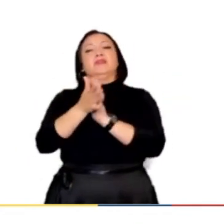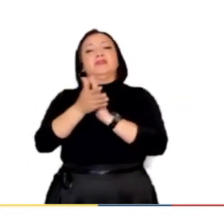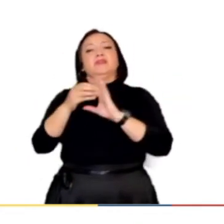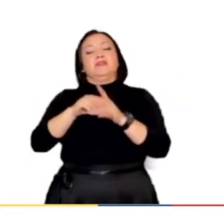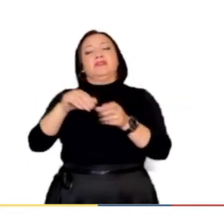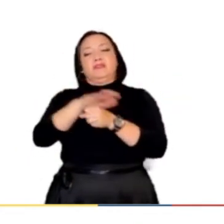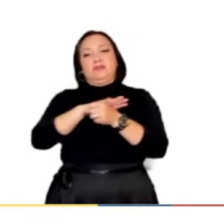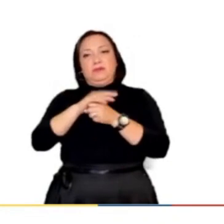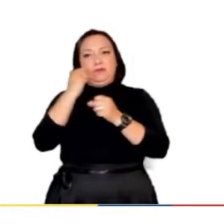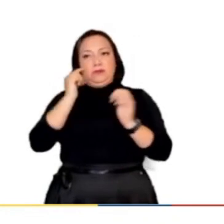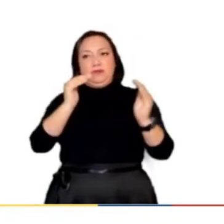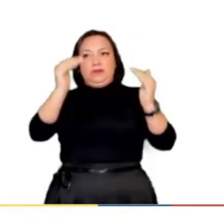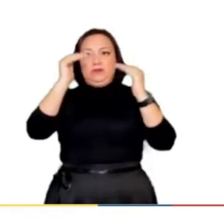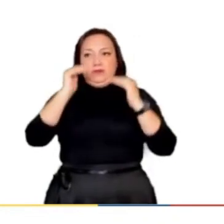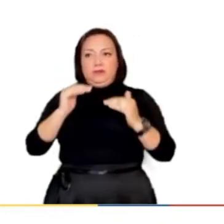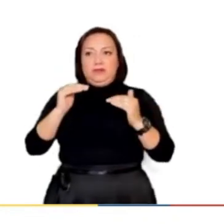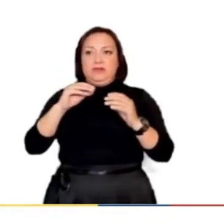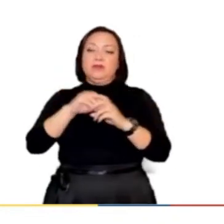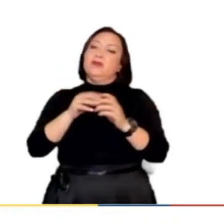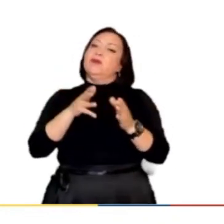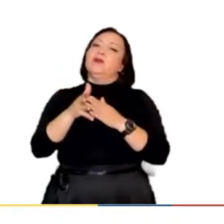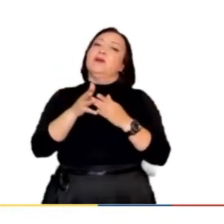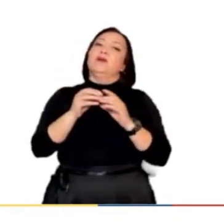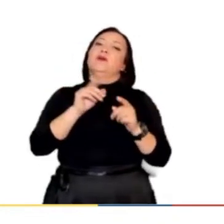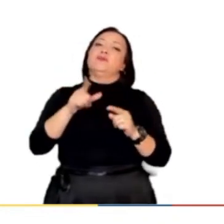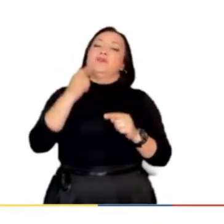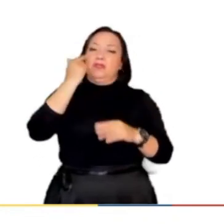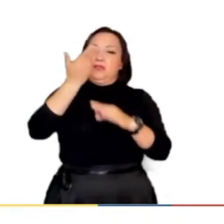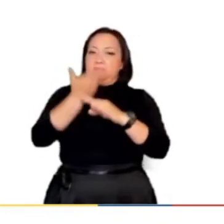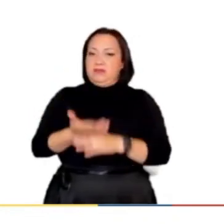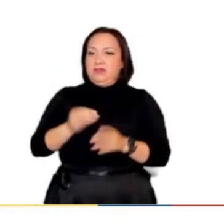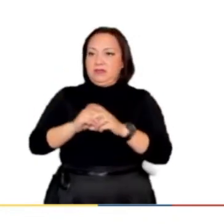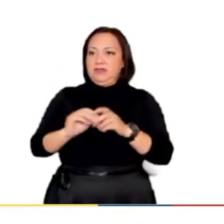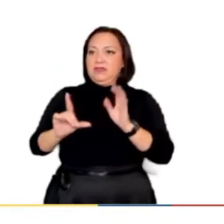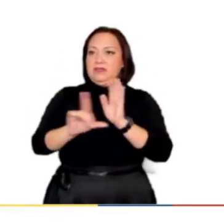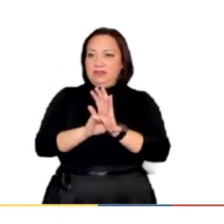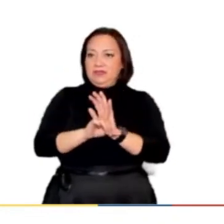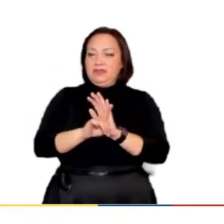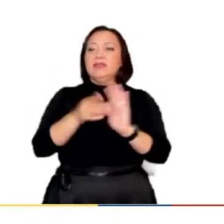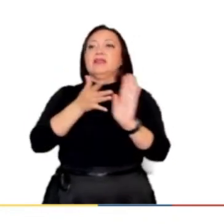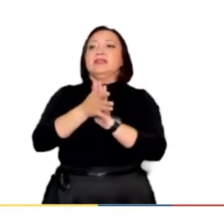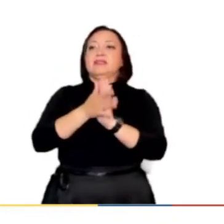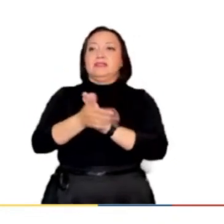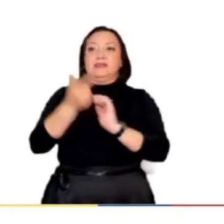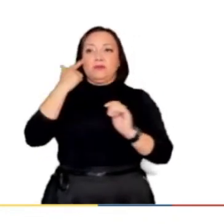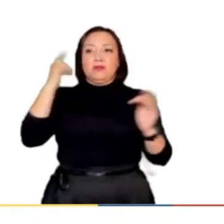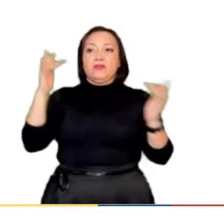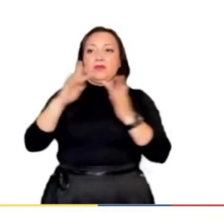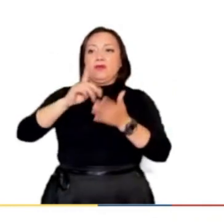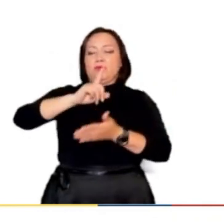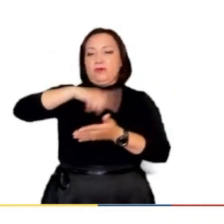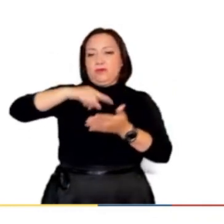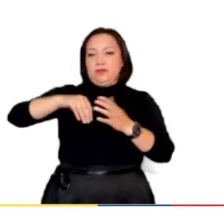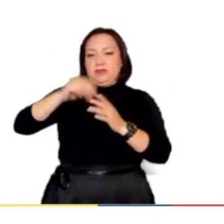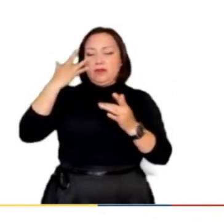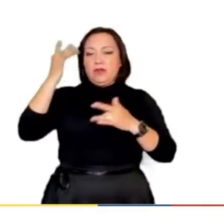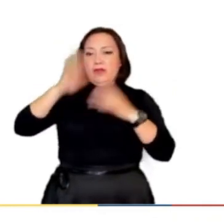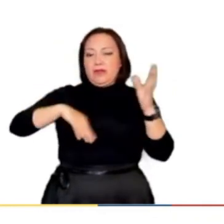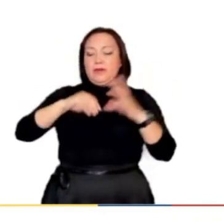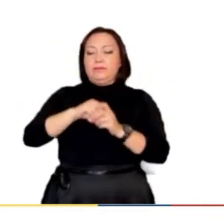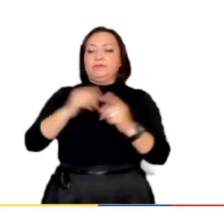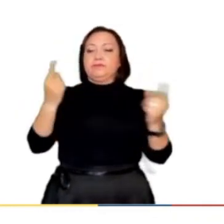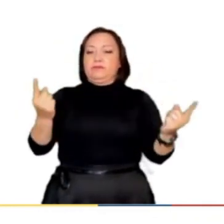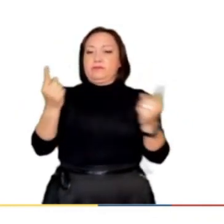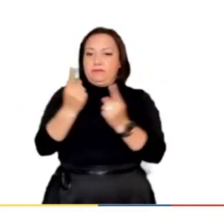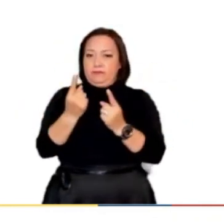detalla en la cuestión del planteamiento de la litis es el incumplimiento contractual por parte de cada una de las partes.